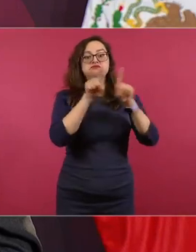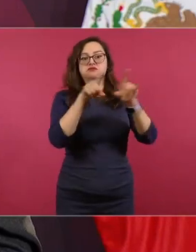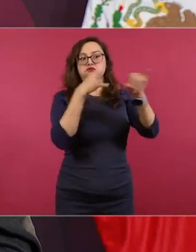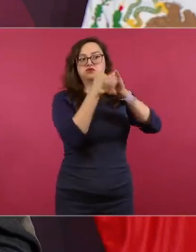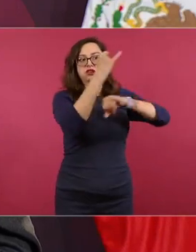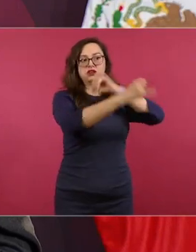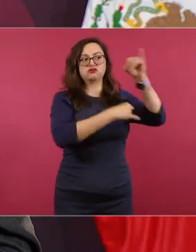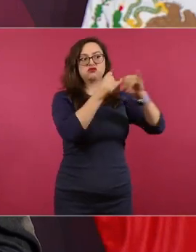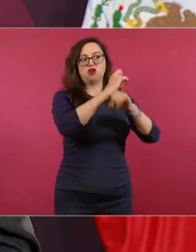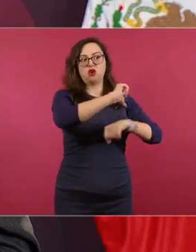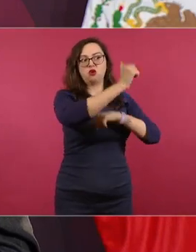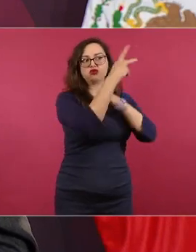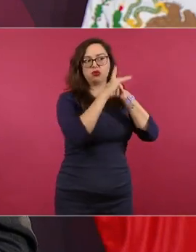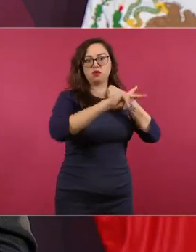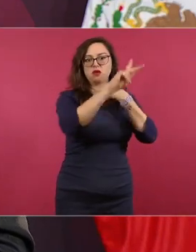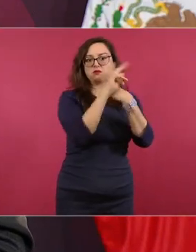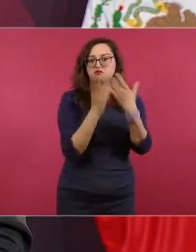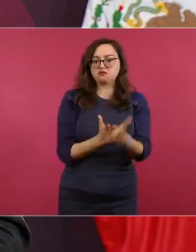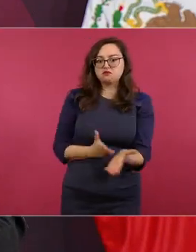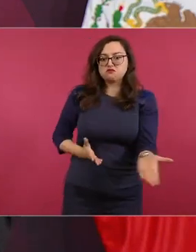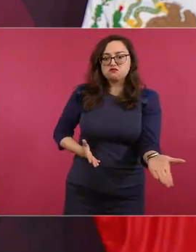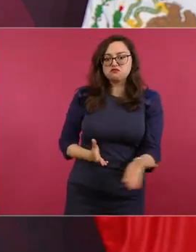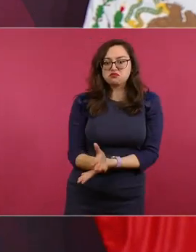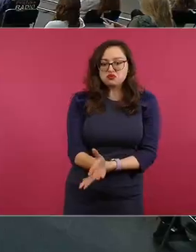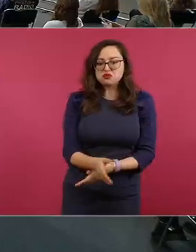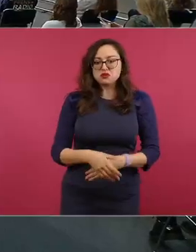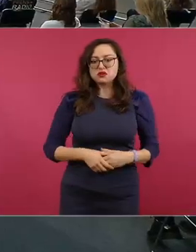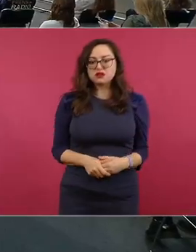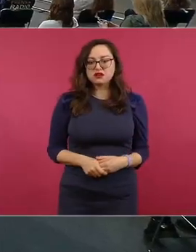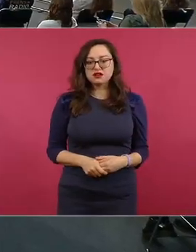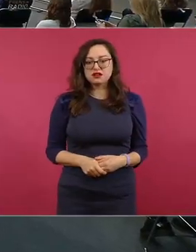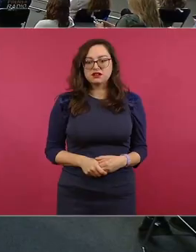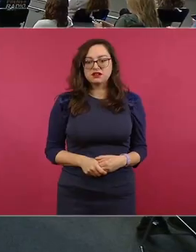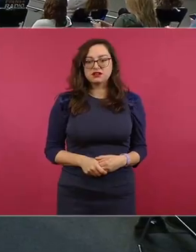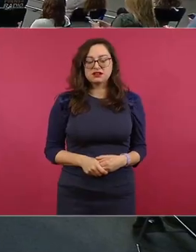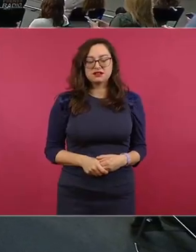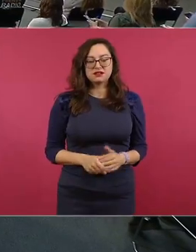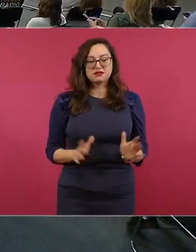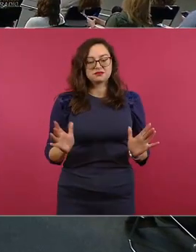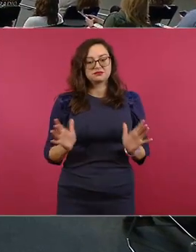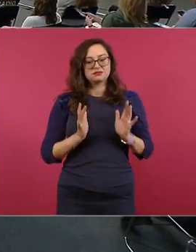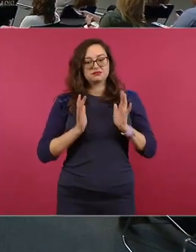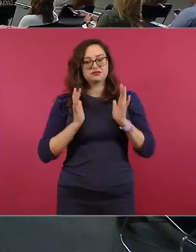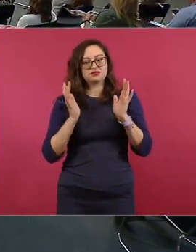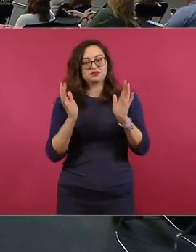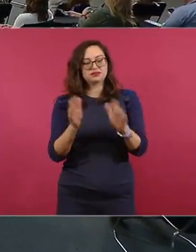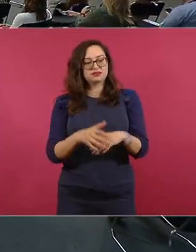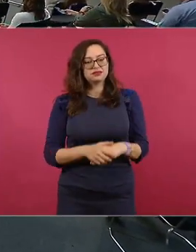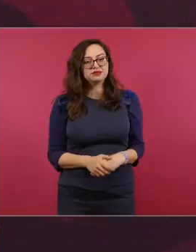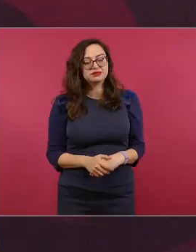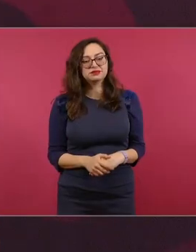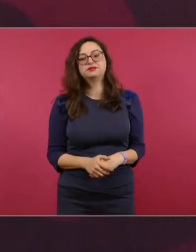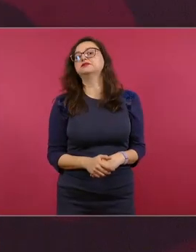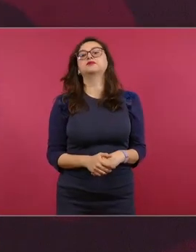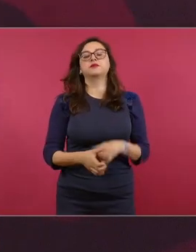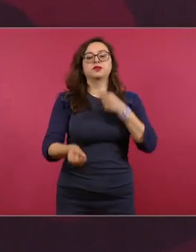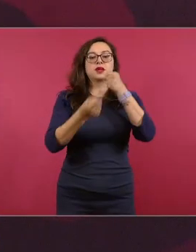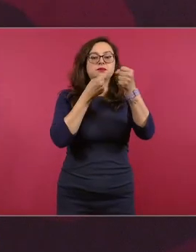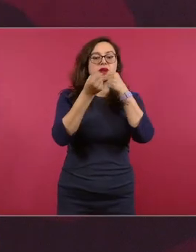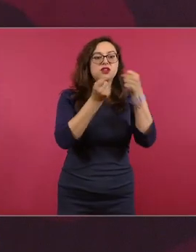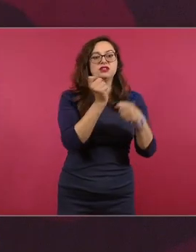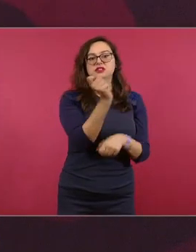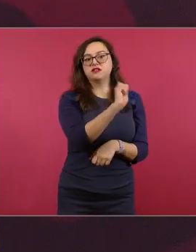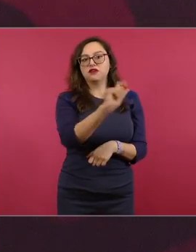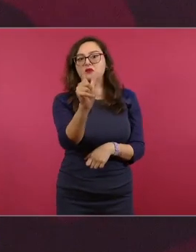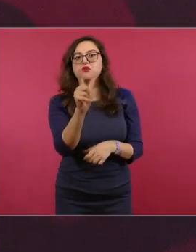internacionales, desde luego con los medios de manipulación, con periodistas